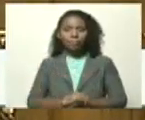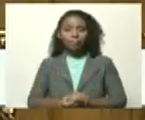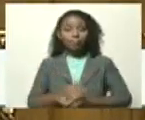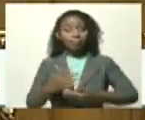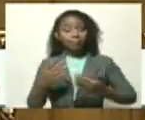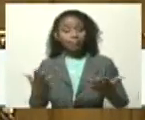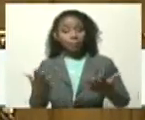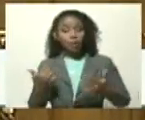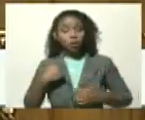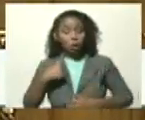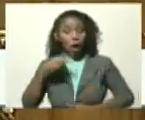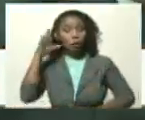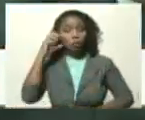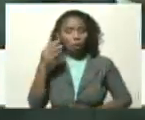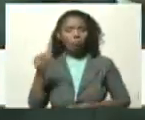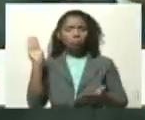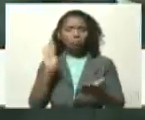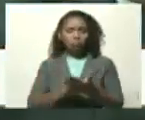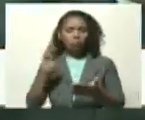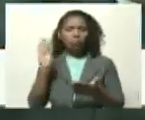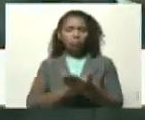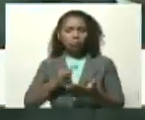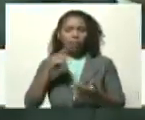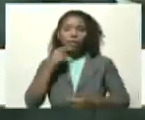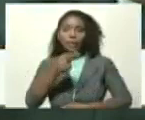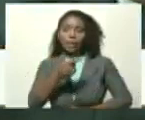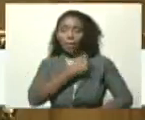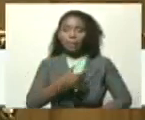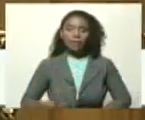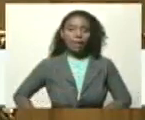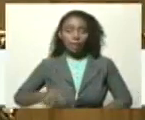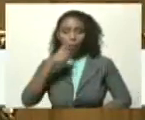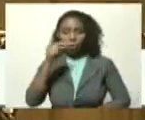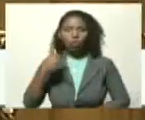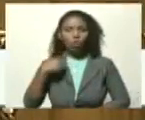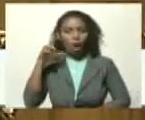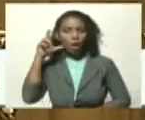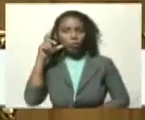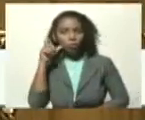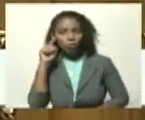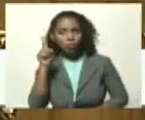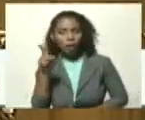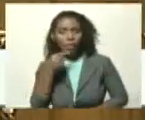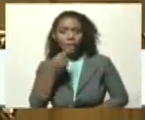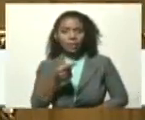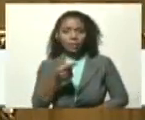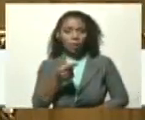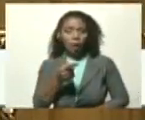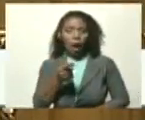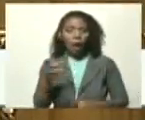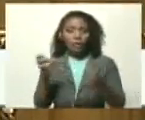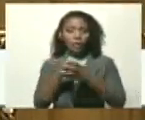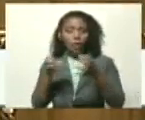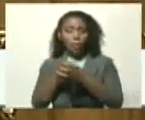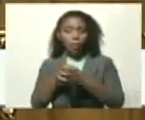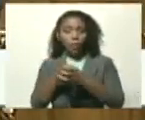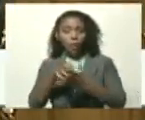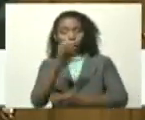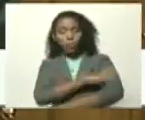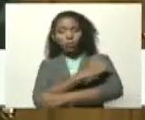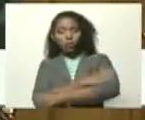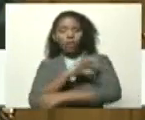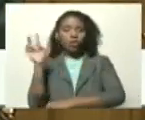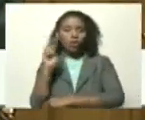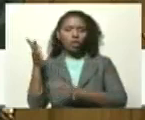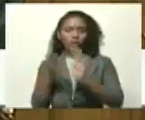como he escuchado tantas veces decir al presidente Nicolás Maduro, lo he escuchado decírselo a dirigentes de la oposición venezolana, sobre